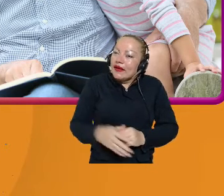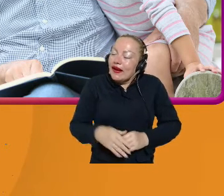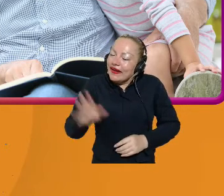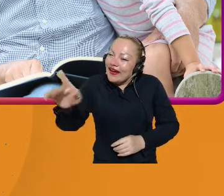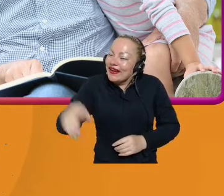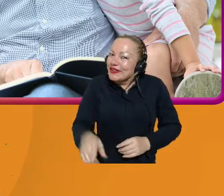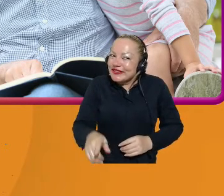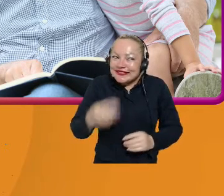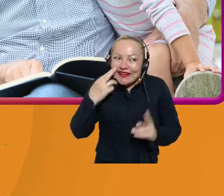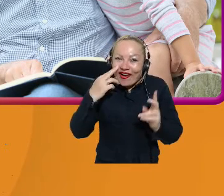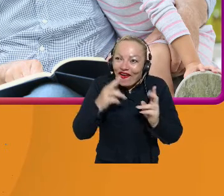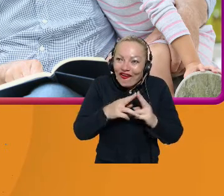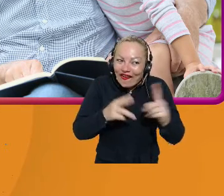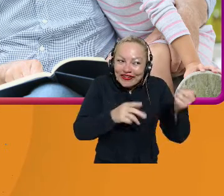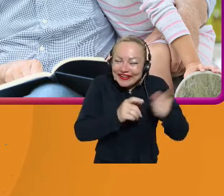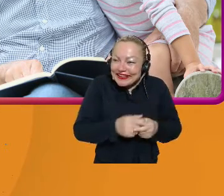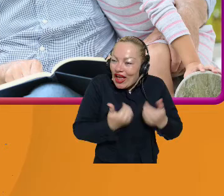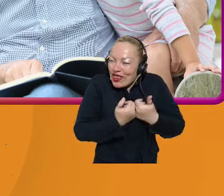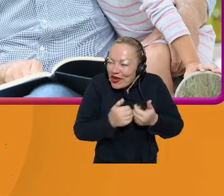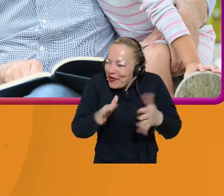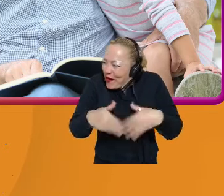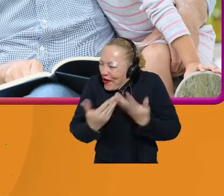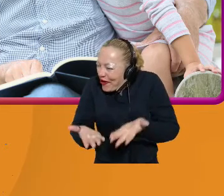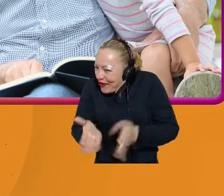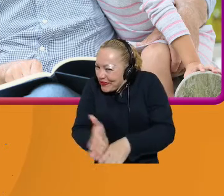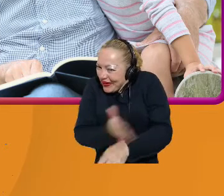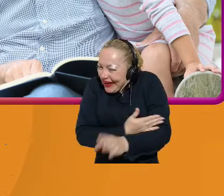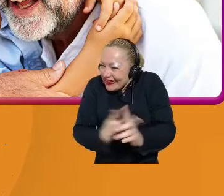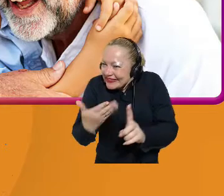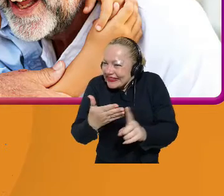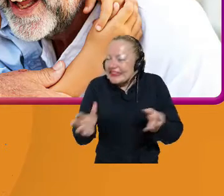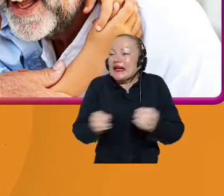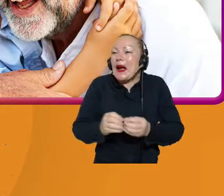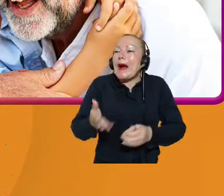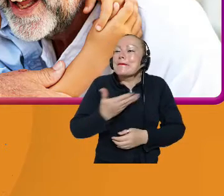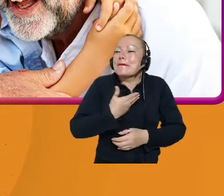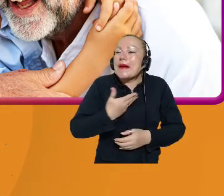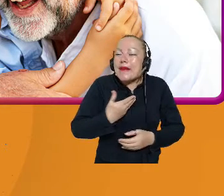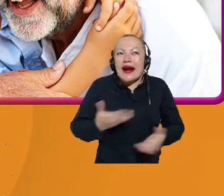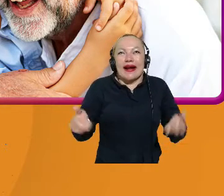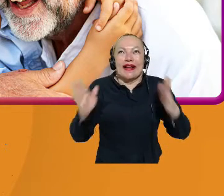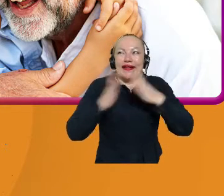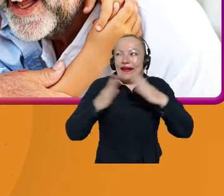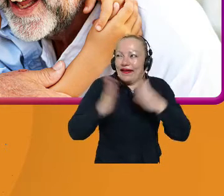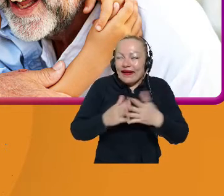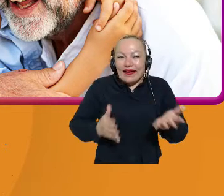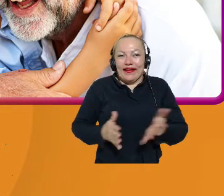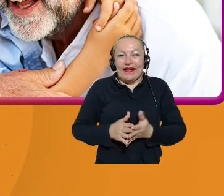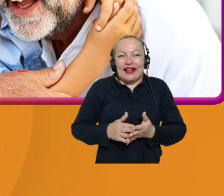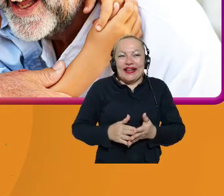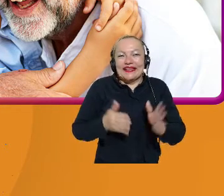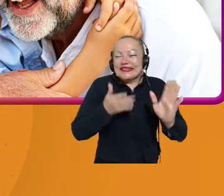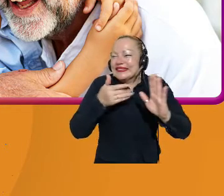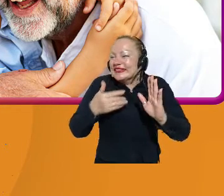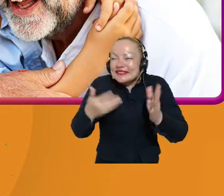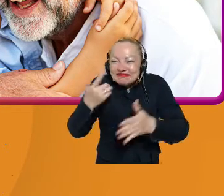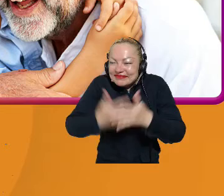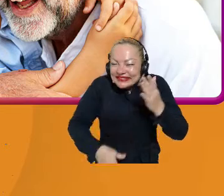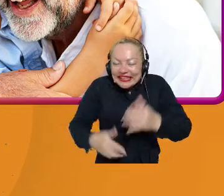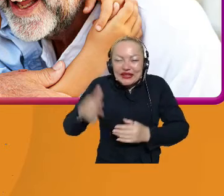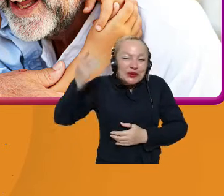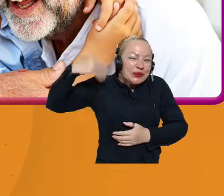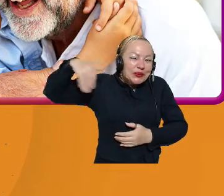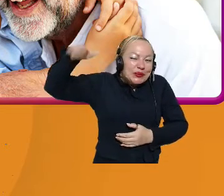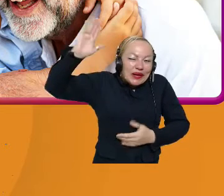abuelo? Eso sí, así. Cuando me cuenta sobre mi mamá, dónde vivían, qué tal era. Y